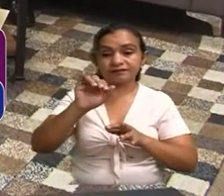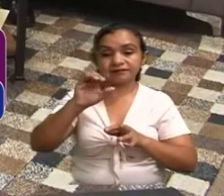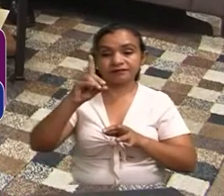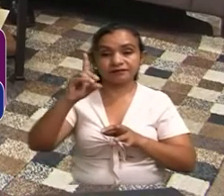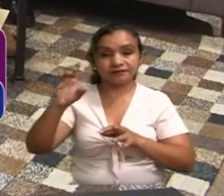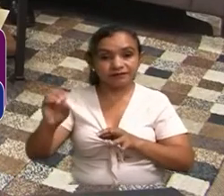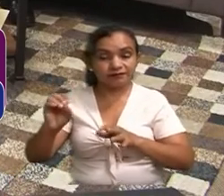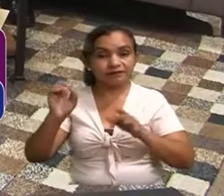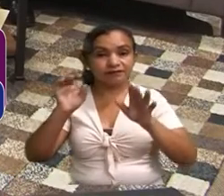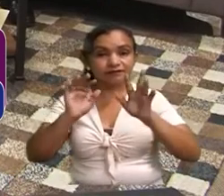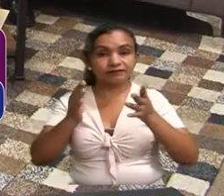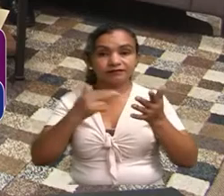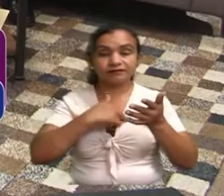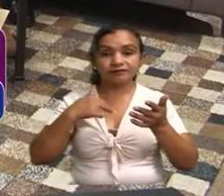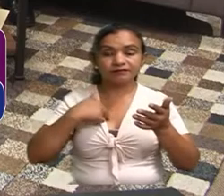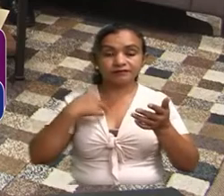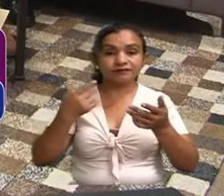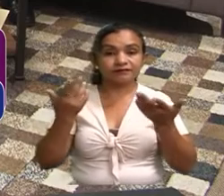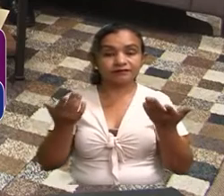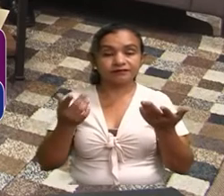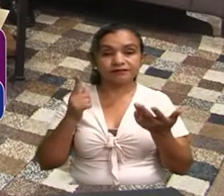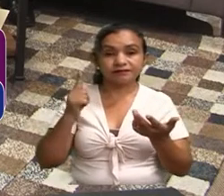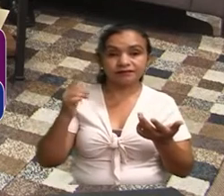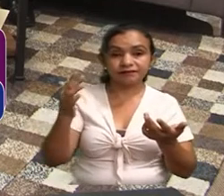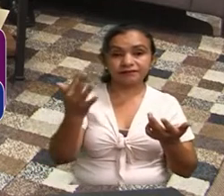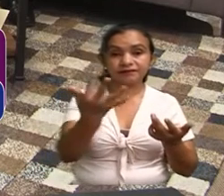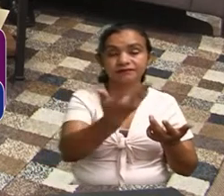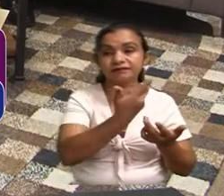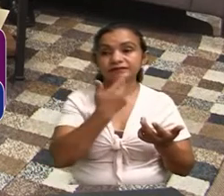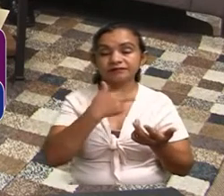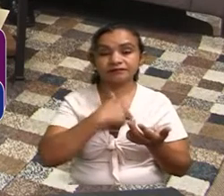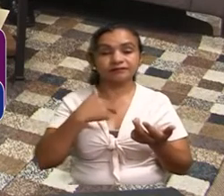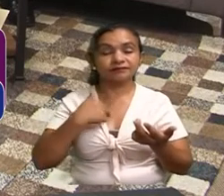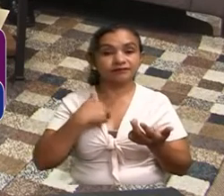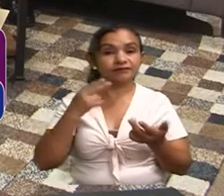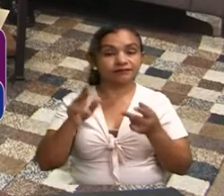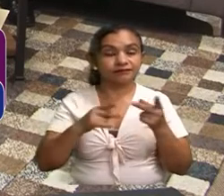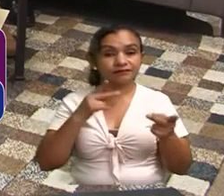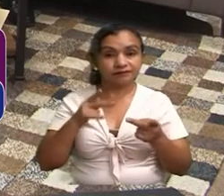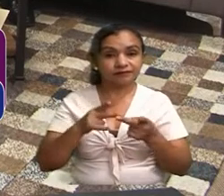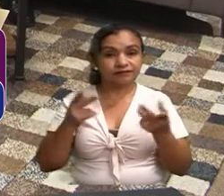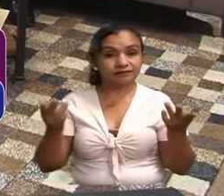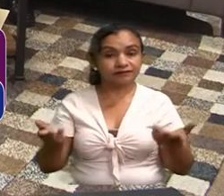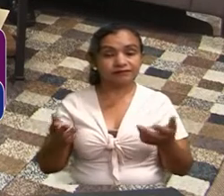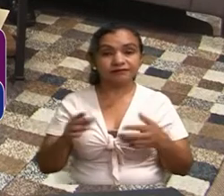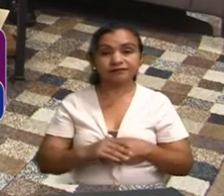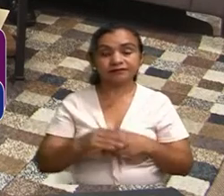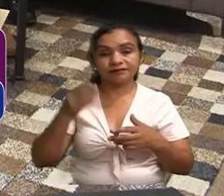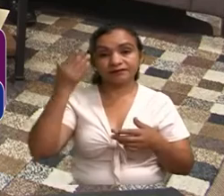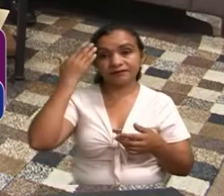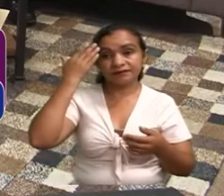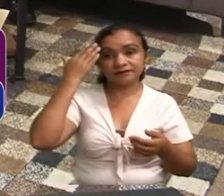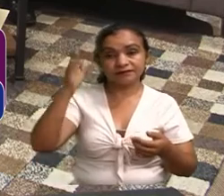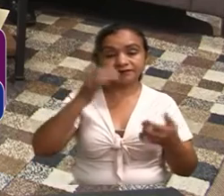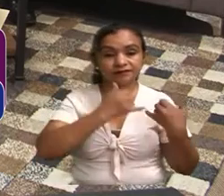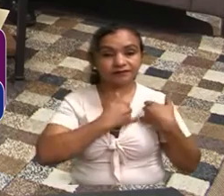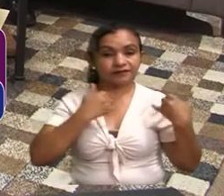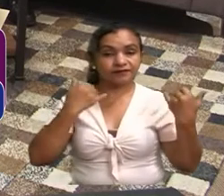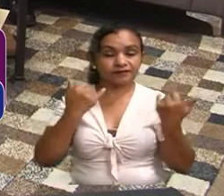Estas videoconferencias van a estar en línea. Todo eso va a ser simultáneo, en paralelo al Congreso. Exactamente. Entonces, sabemos de que las